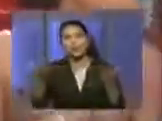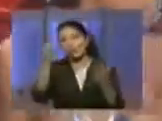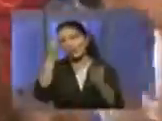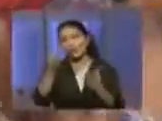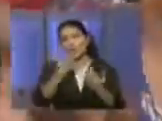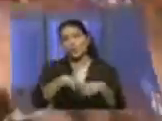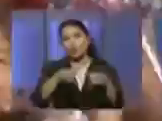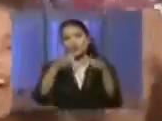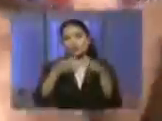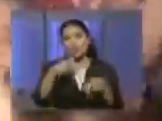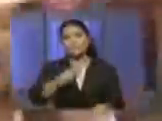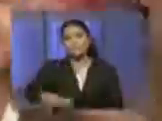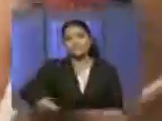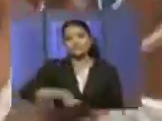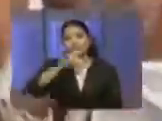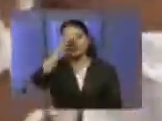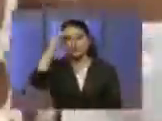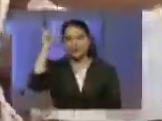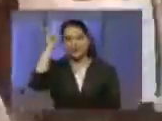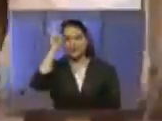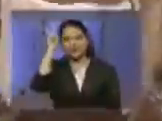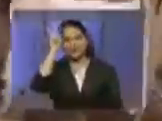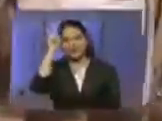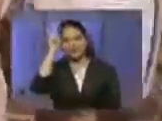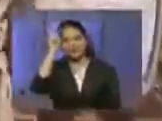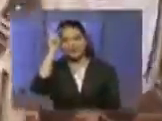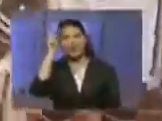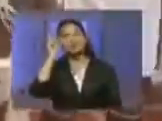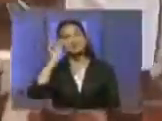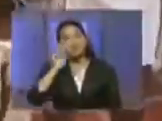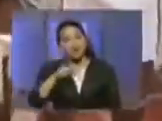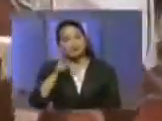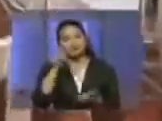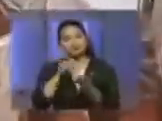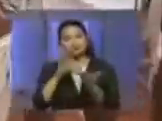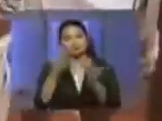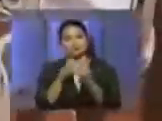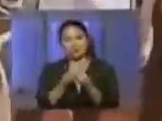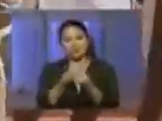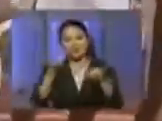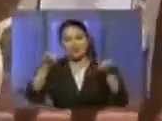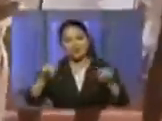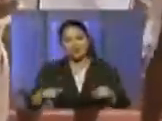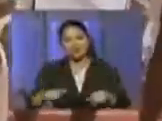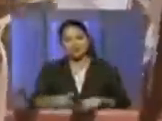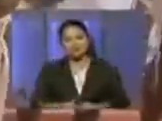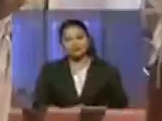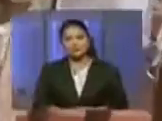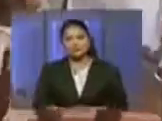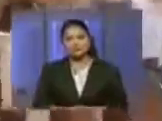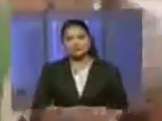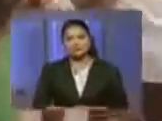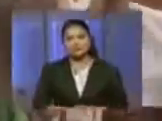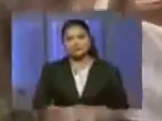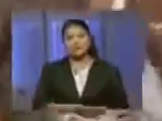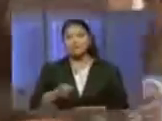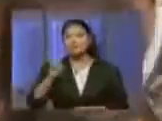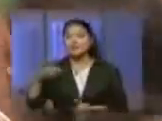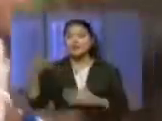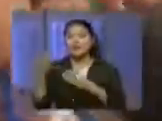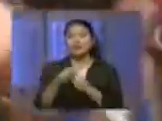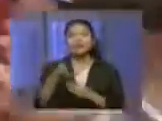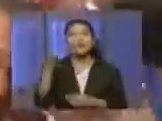presidencial indígena presidente nos acompaña también nuestra